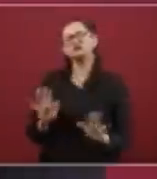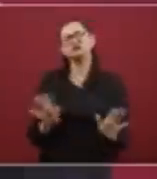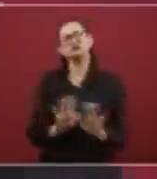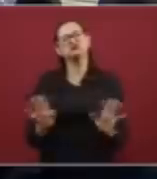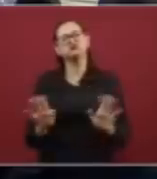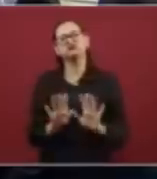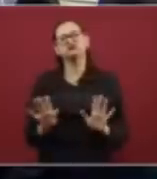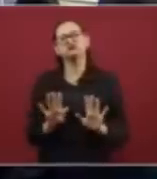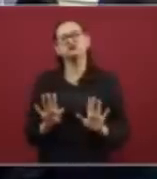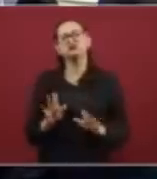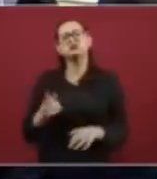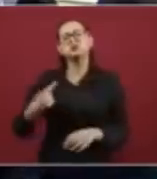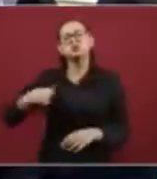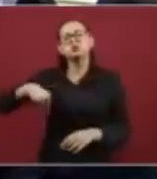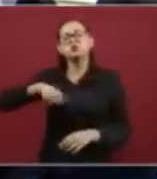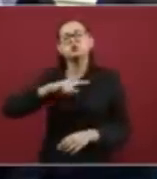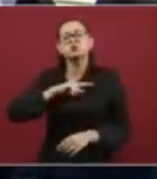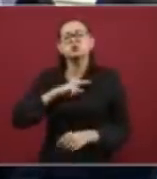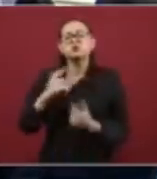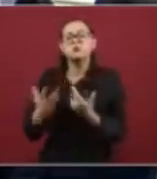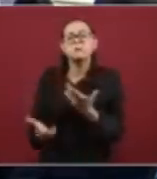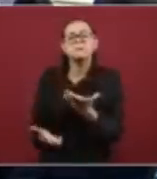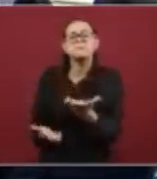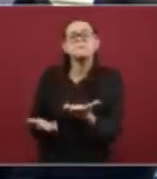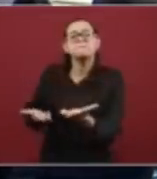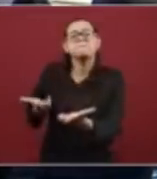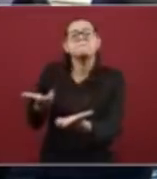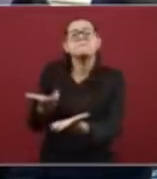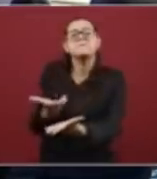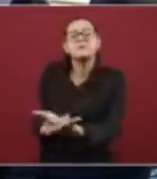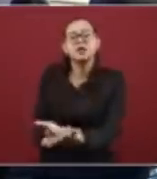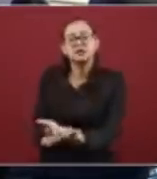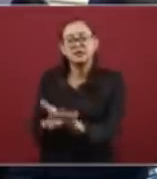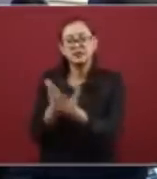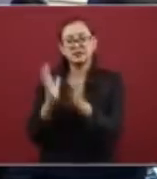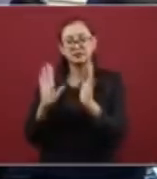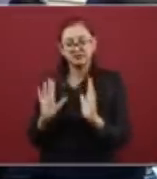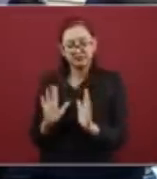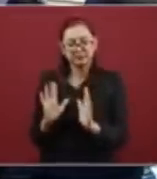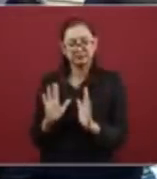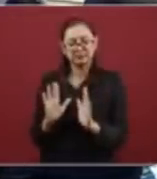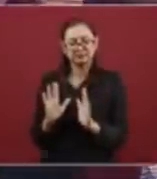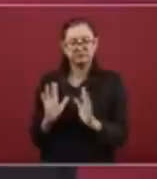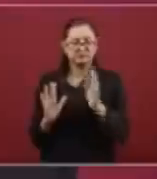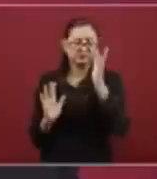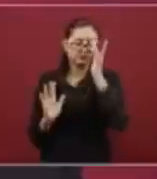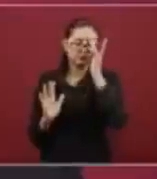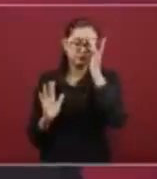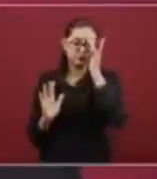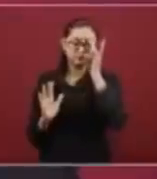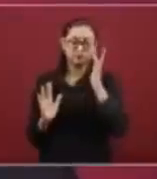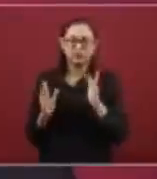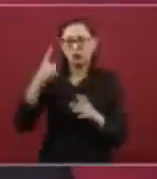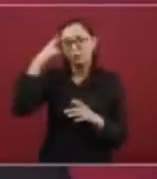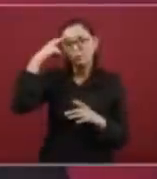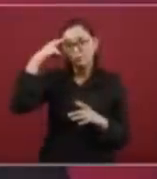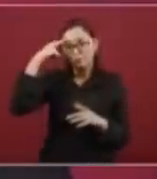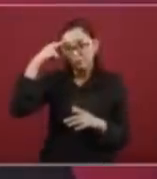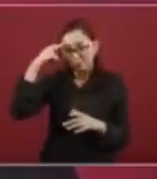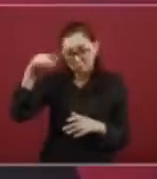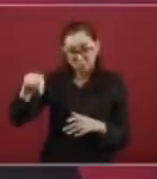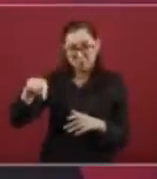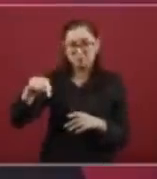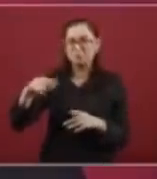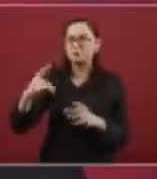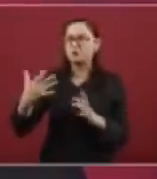Es un planteamiento que estamos haciendo, que pensamos conveniente para hermanar más a